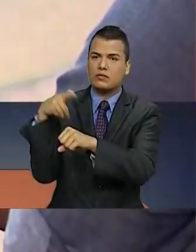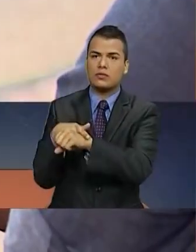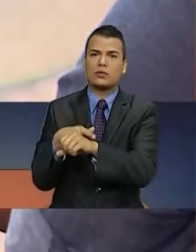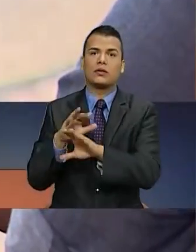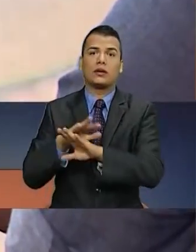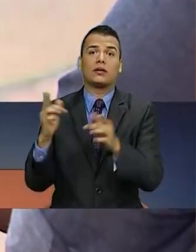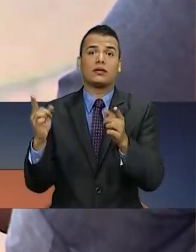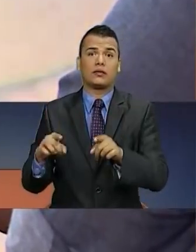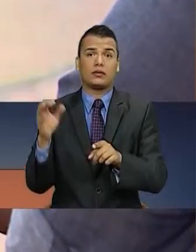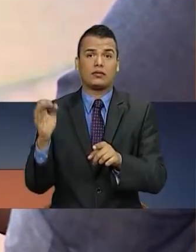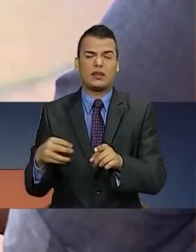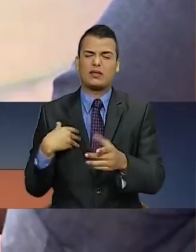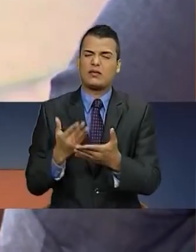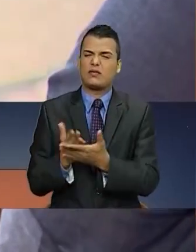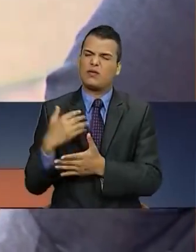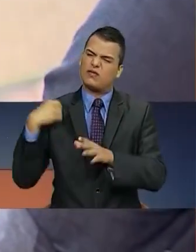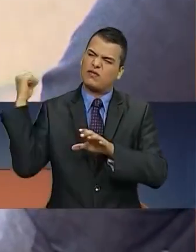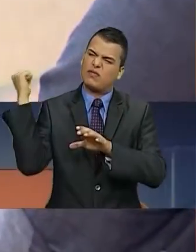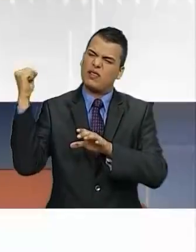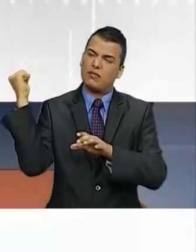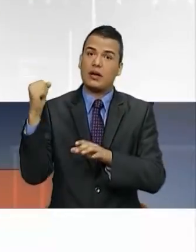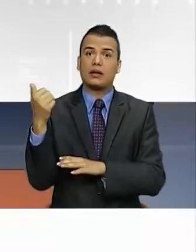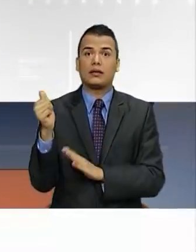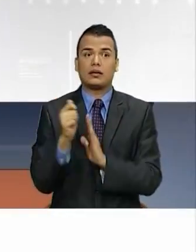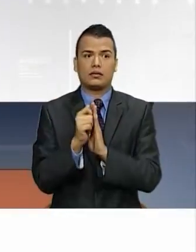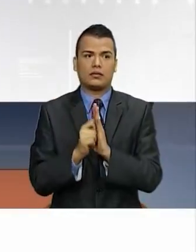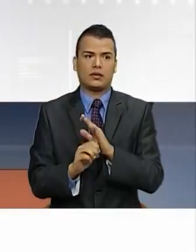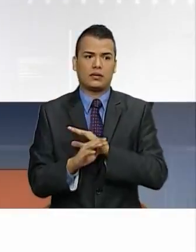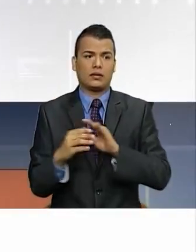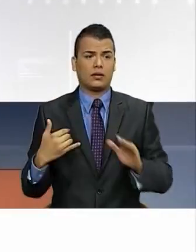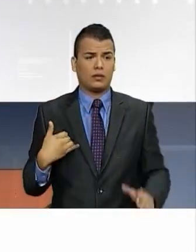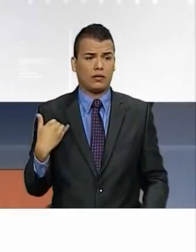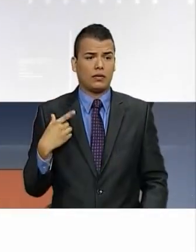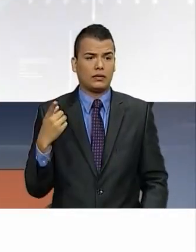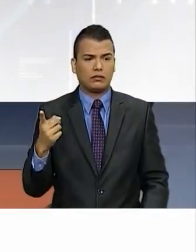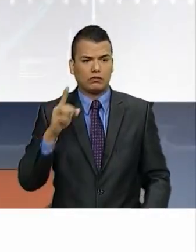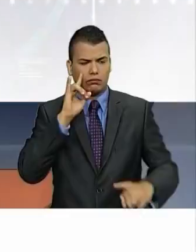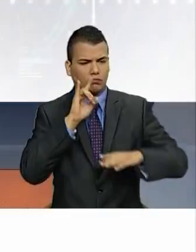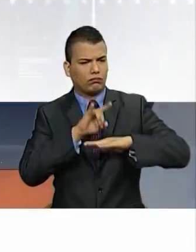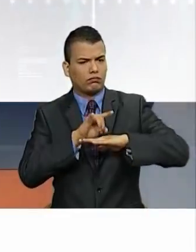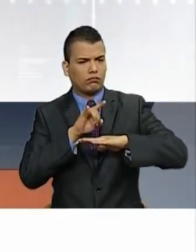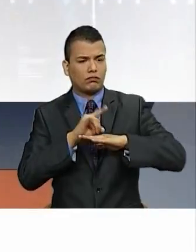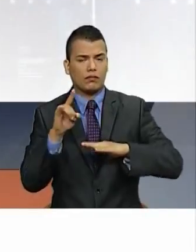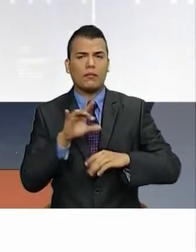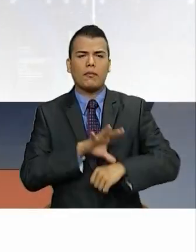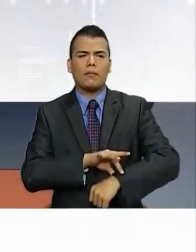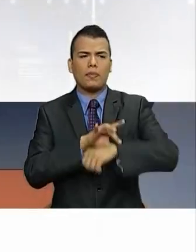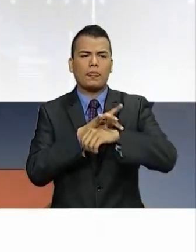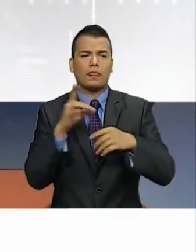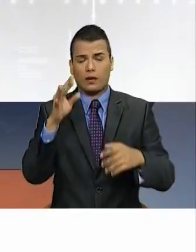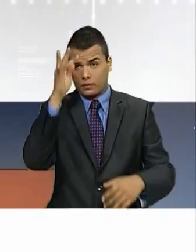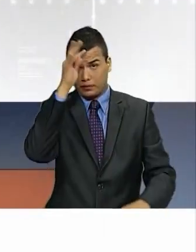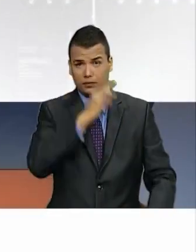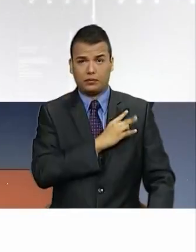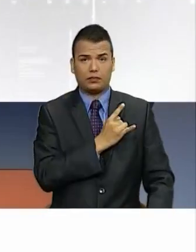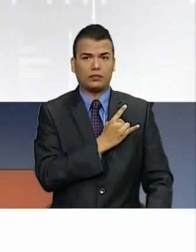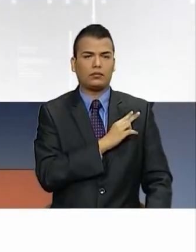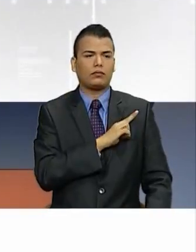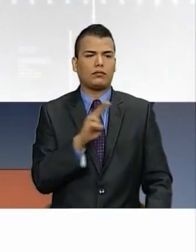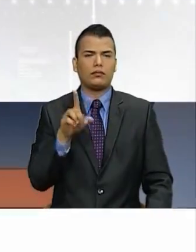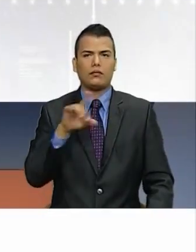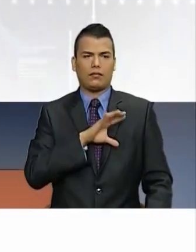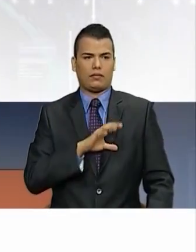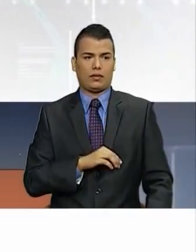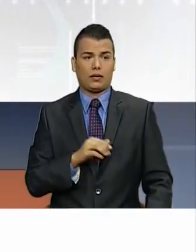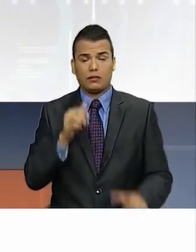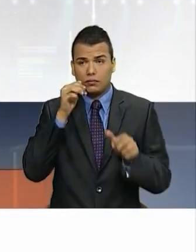fue, ya le dio 11 puñaladas. La joven permanece bajo observación médica en el Hospital Universitario del Valle en Cali, mientras